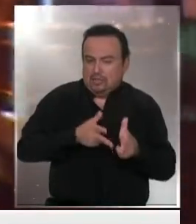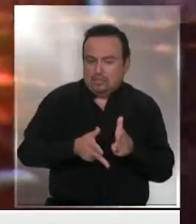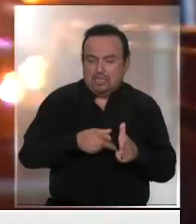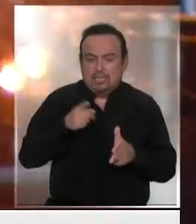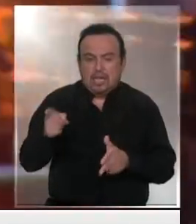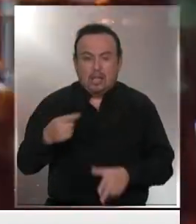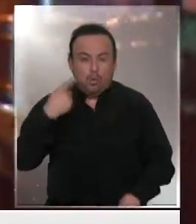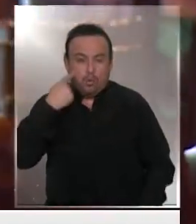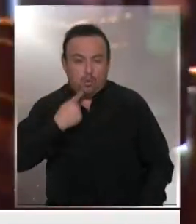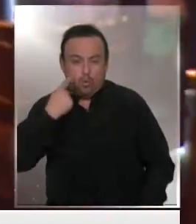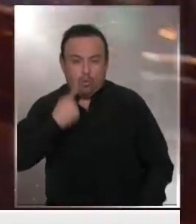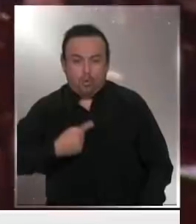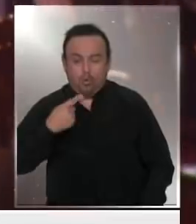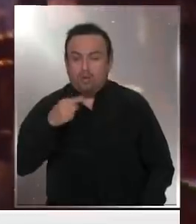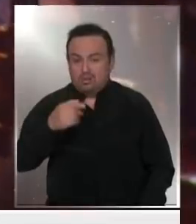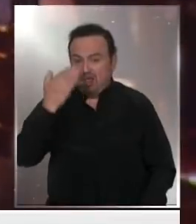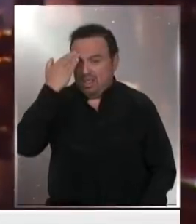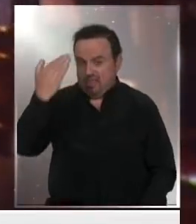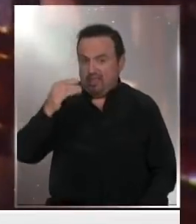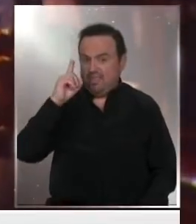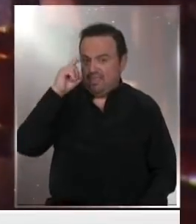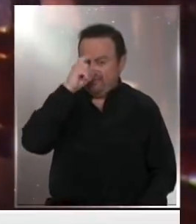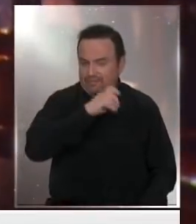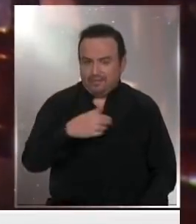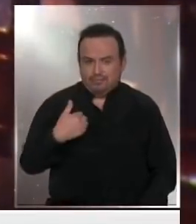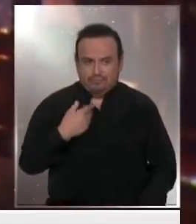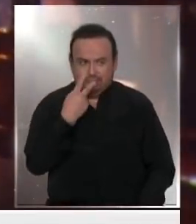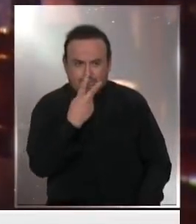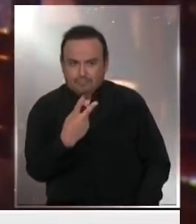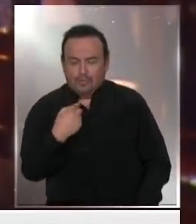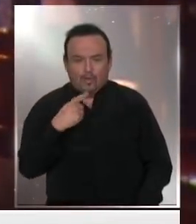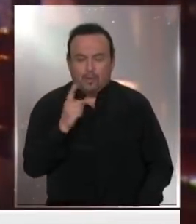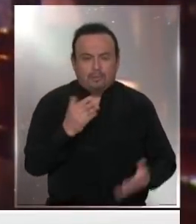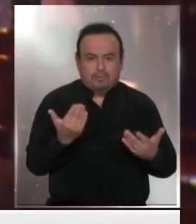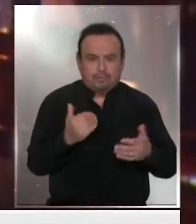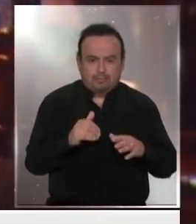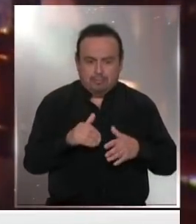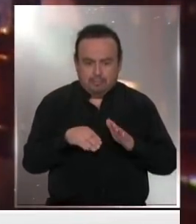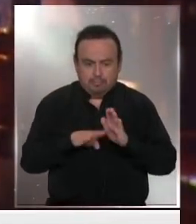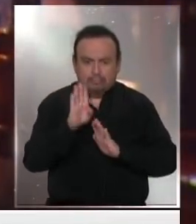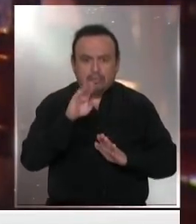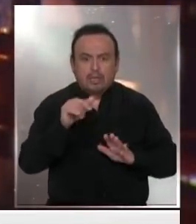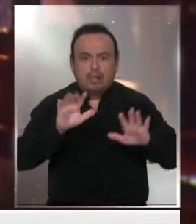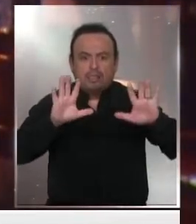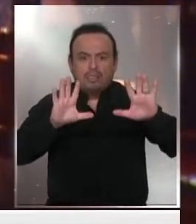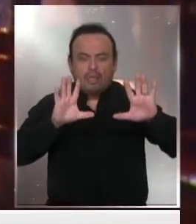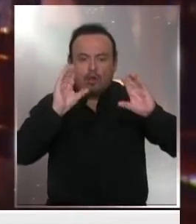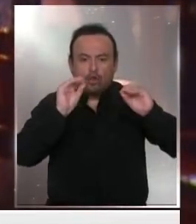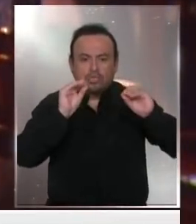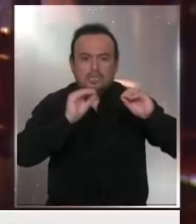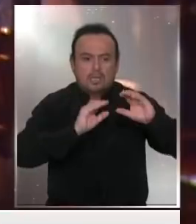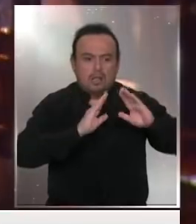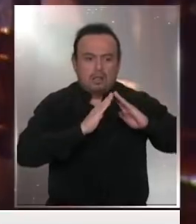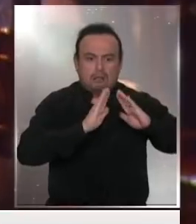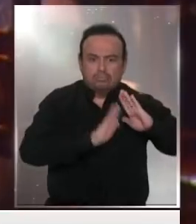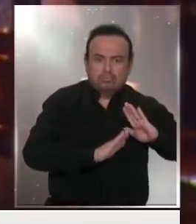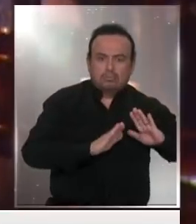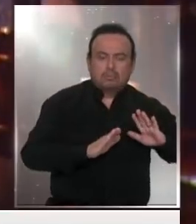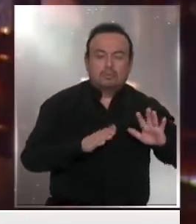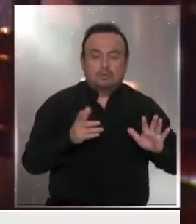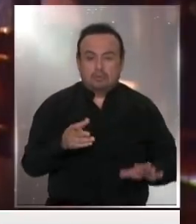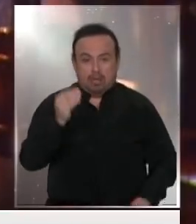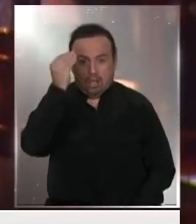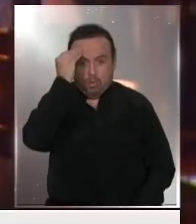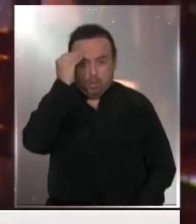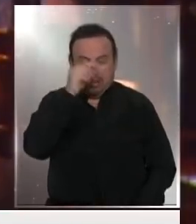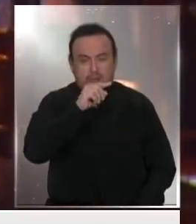una jornada compleja, no se esperaba que fuese a ser de esta manera. Ya son pasadas las 10 de la noche, el toque de queda comenzó hace 6 minutos. Se recuerda